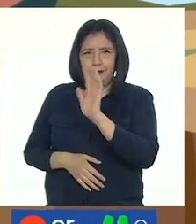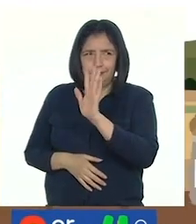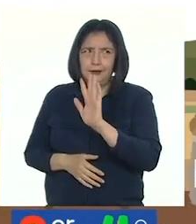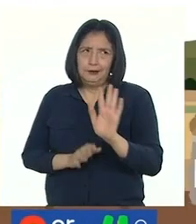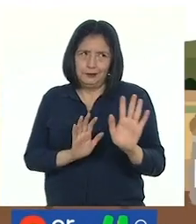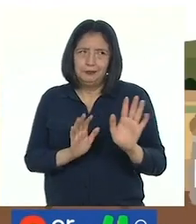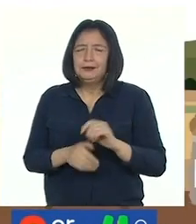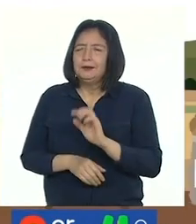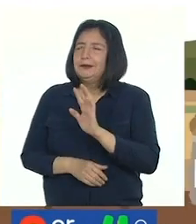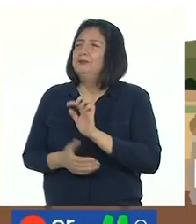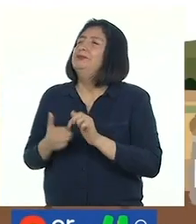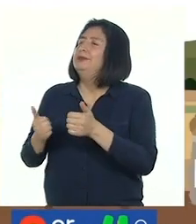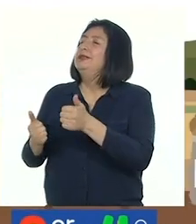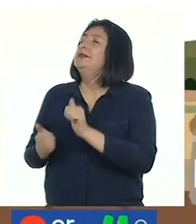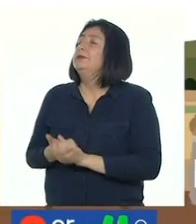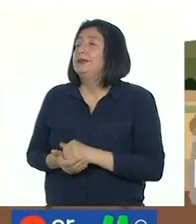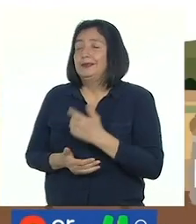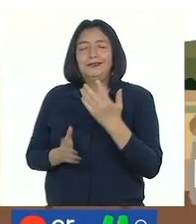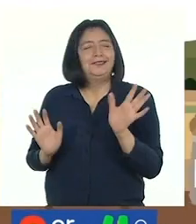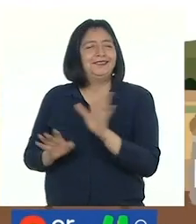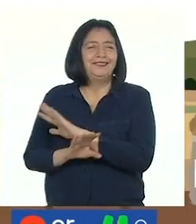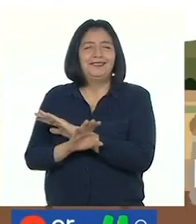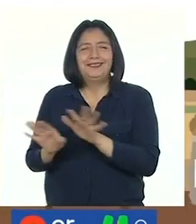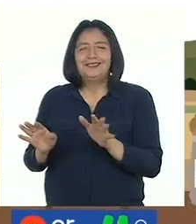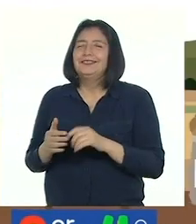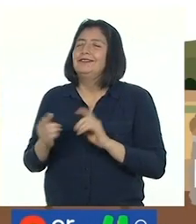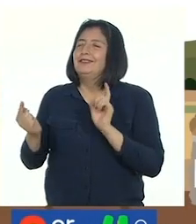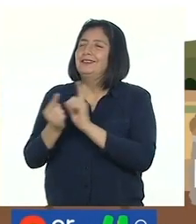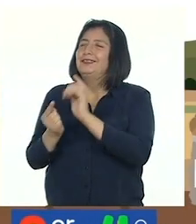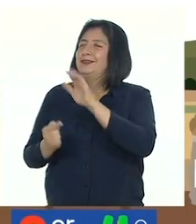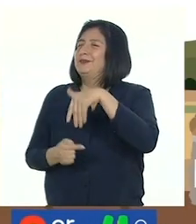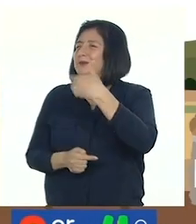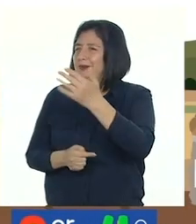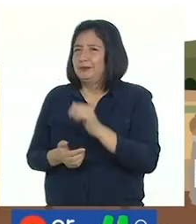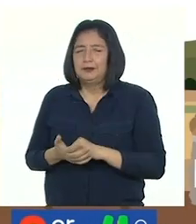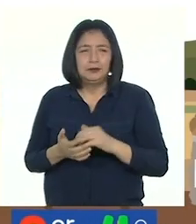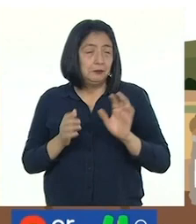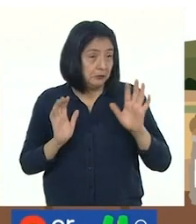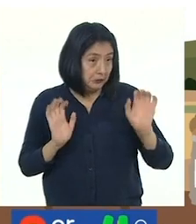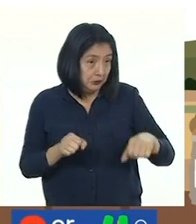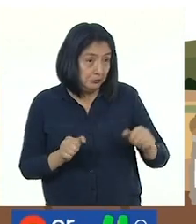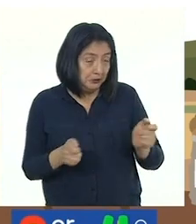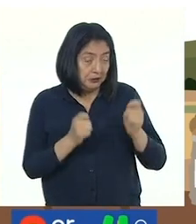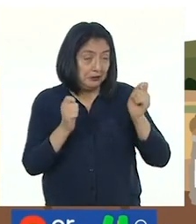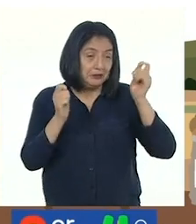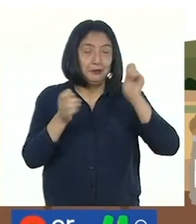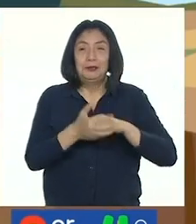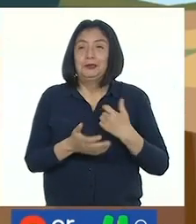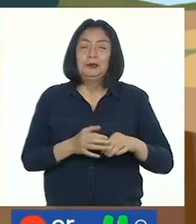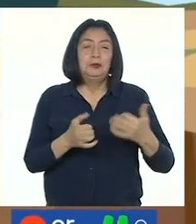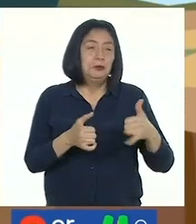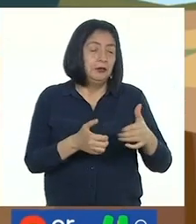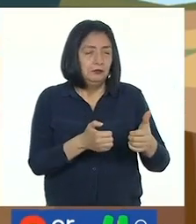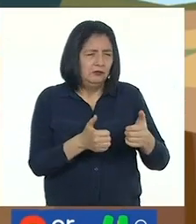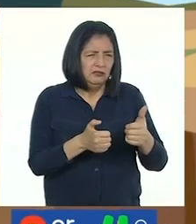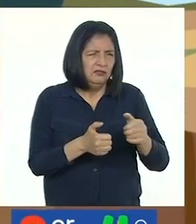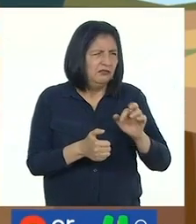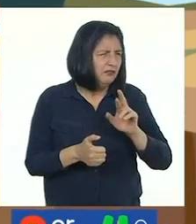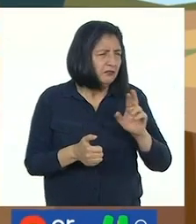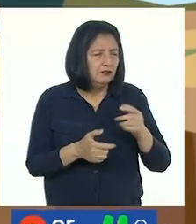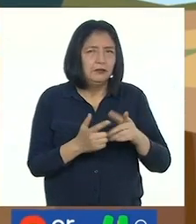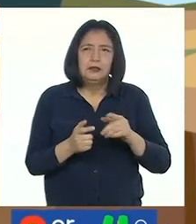al menos. Bueno, eso fue todo. Nos vemos pronto. ¿Podemos celebrar jugando Free Fire? ¿Qué es